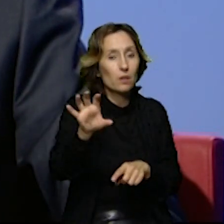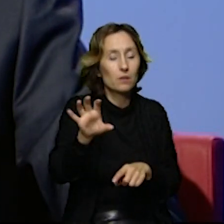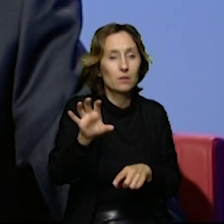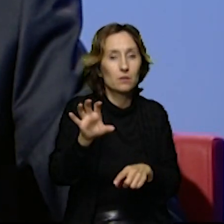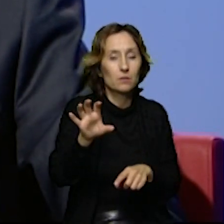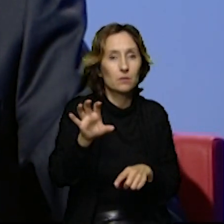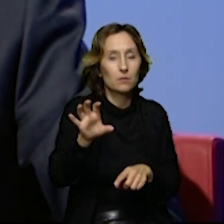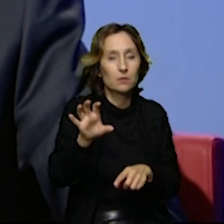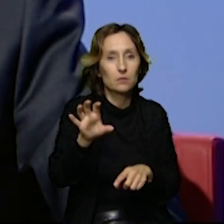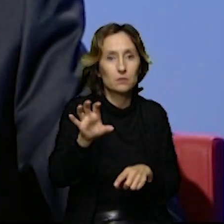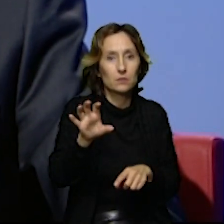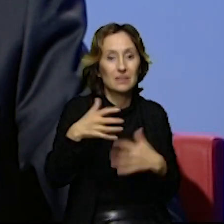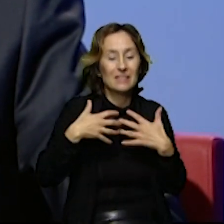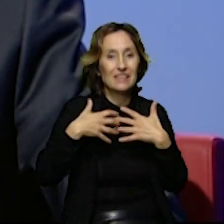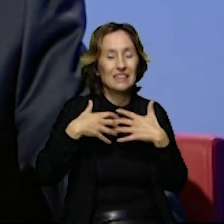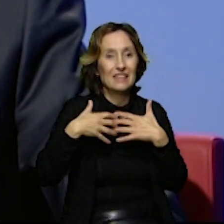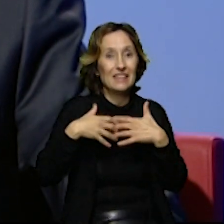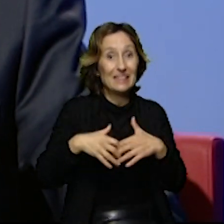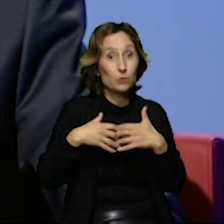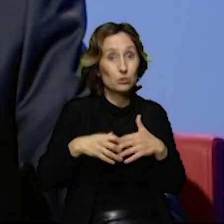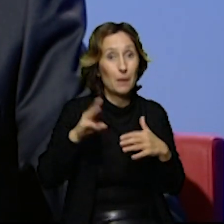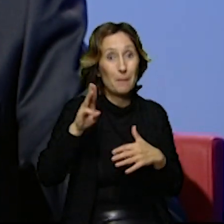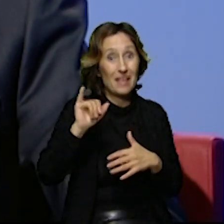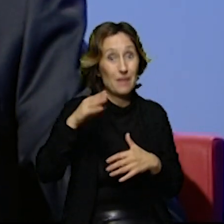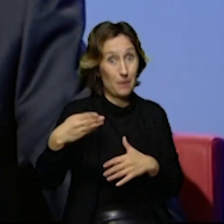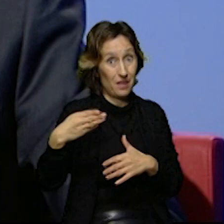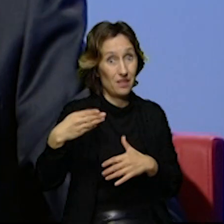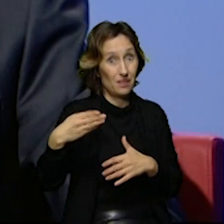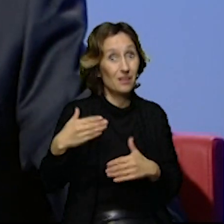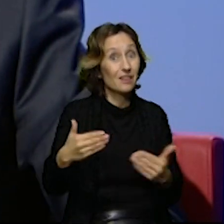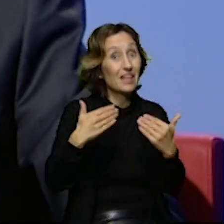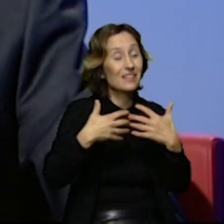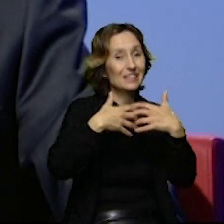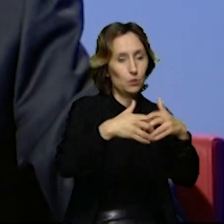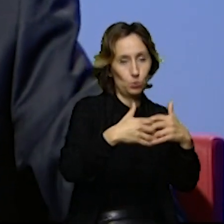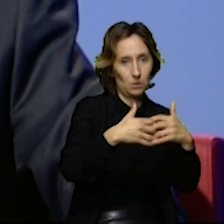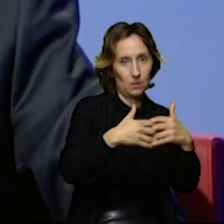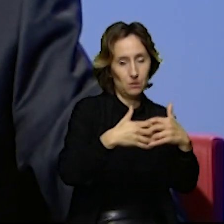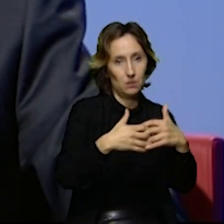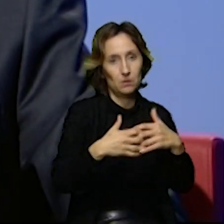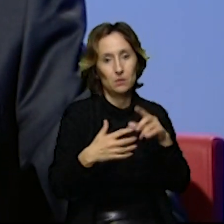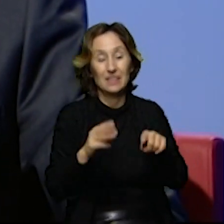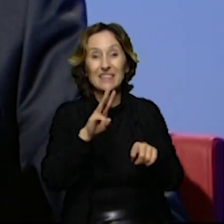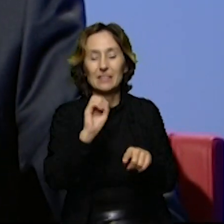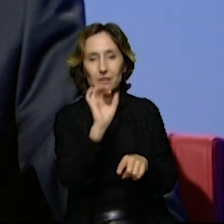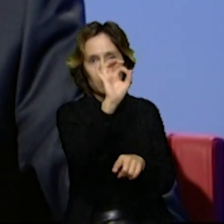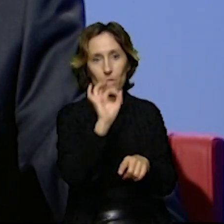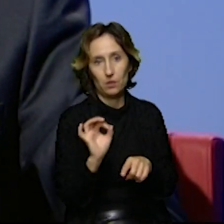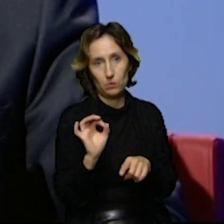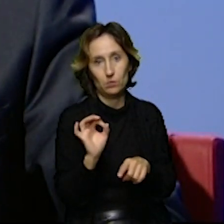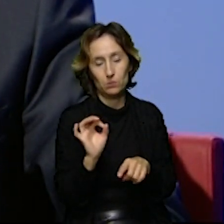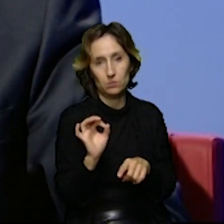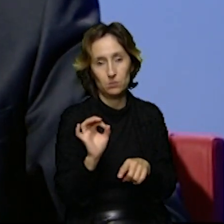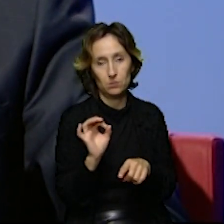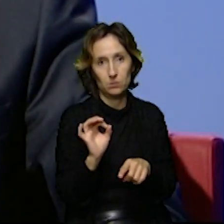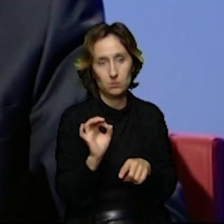tiene mayor peso de la industria en su PIB. Navarra está en la industria total en torno al 30%.